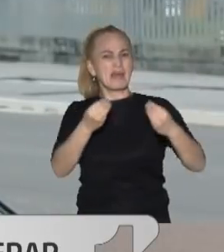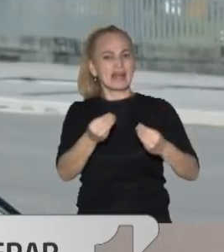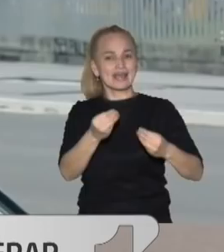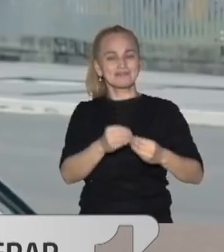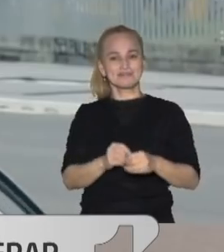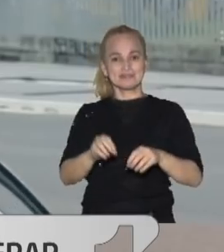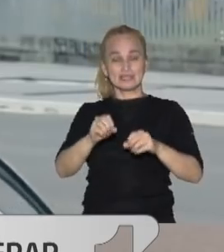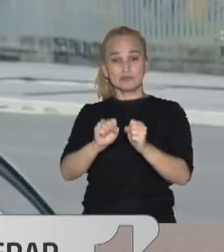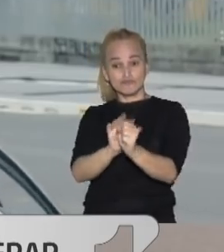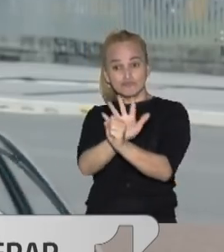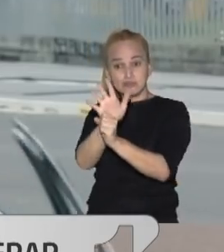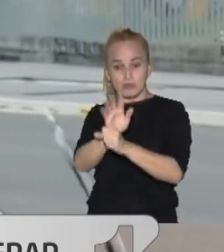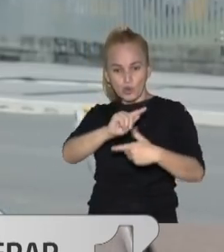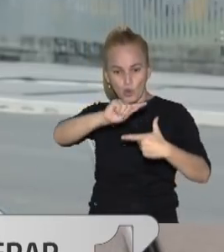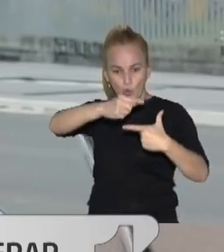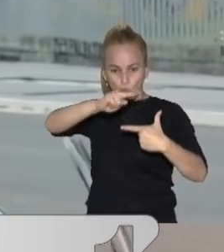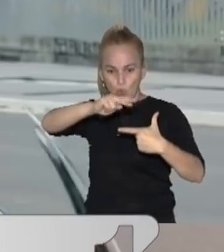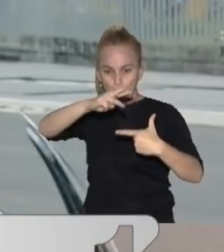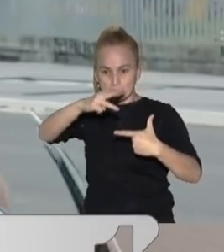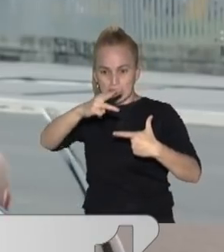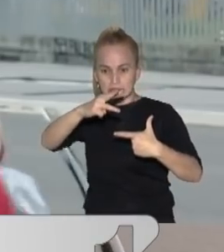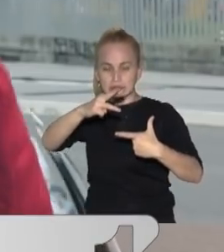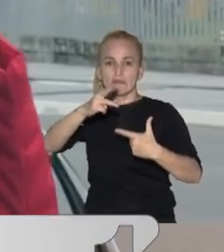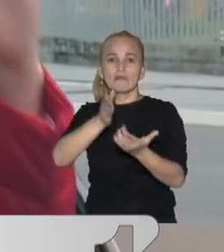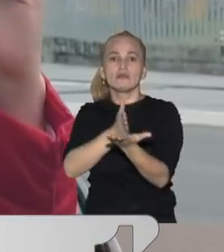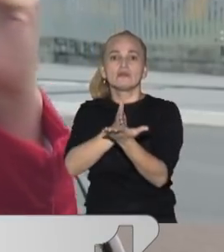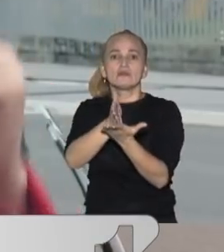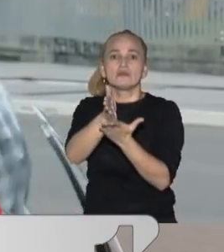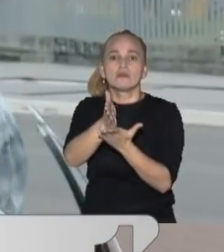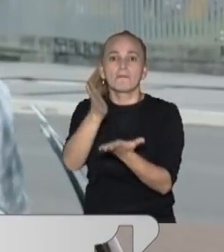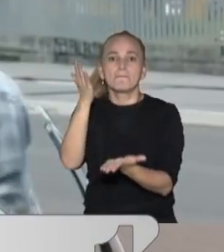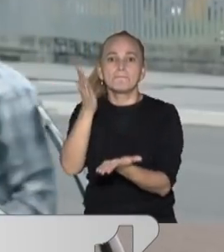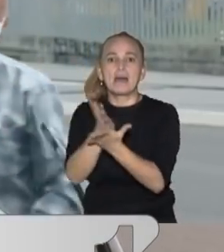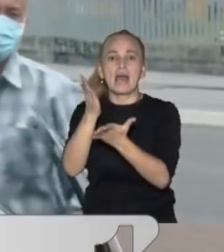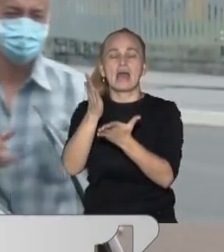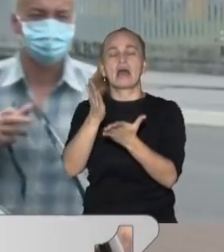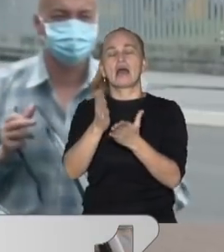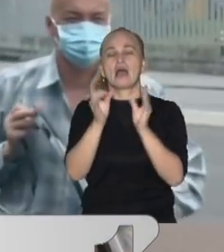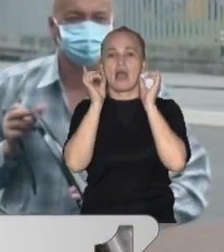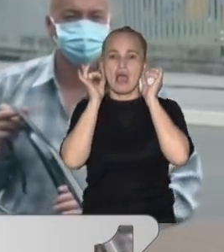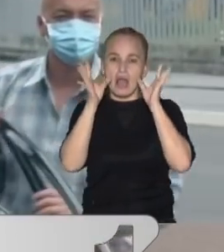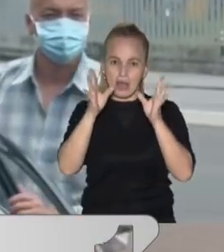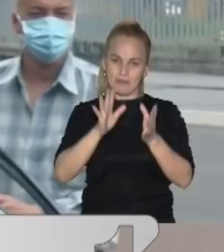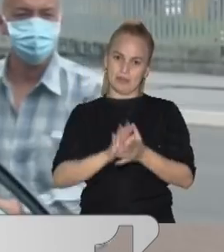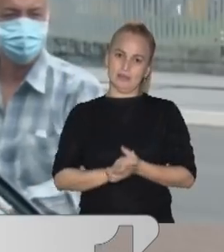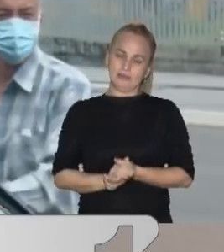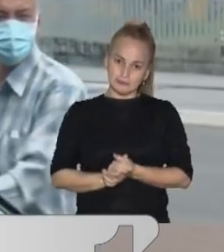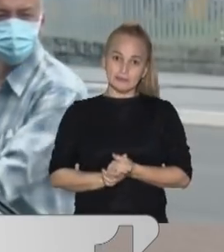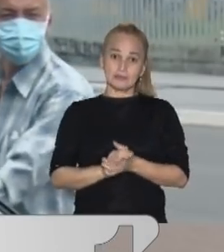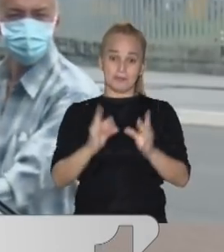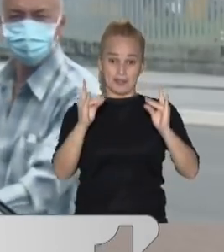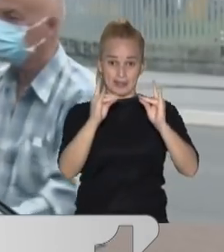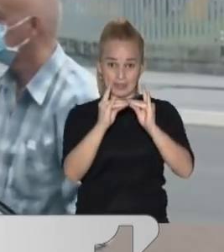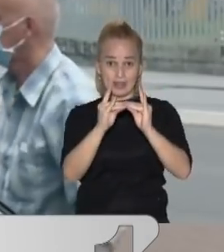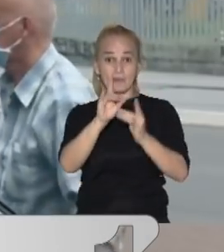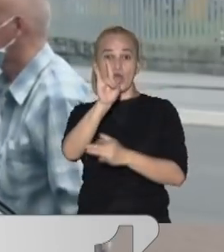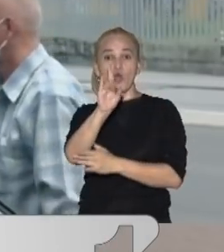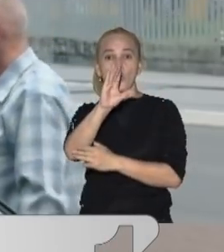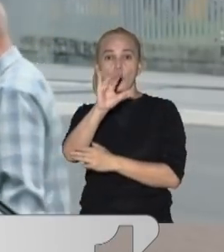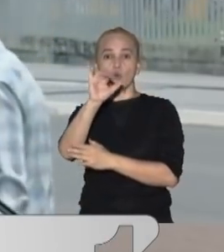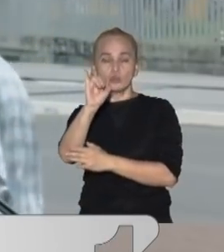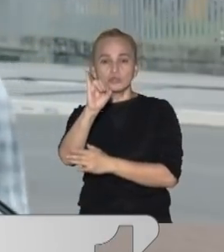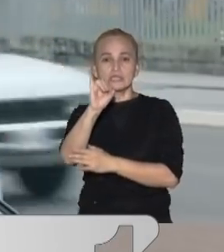pico de la pandemia en la capital se ha mantenido y aún más en su punto más alto. A la fecha, la ocupación UCI total